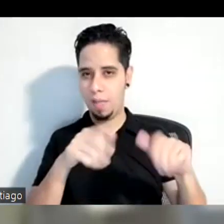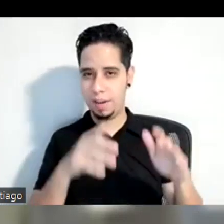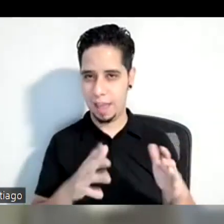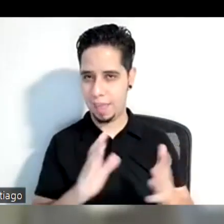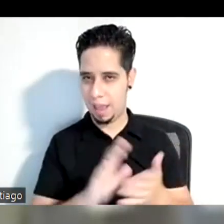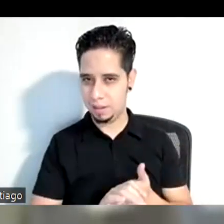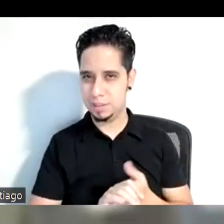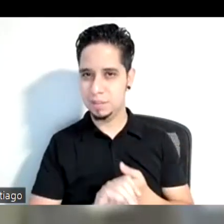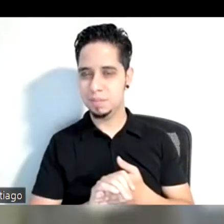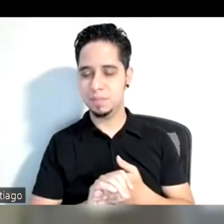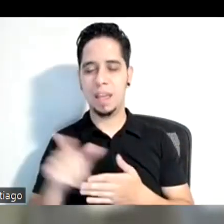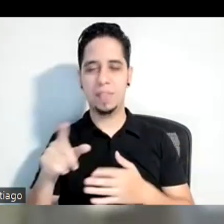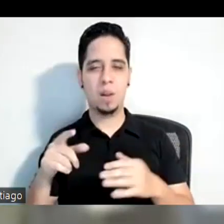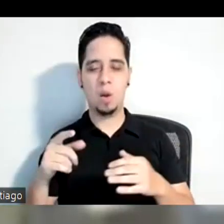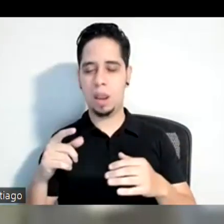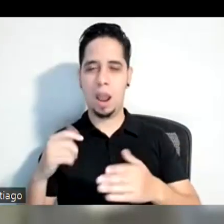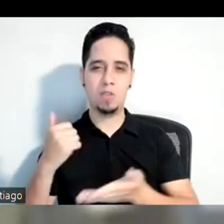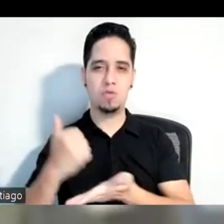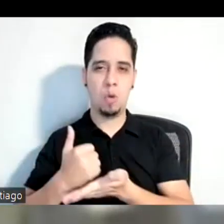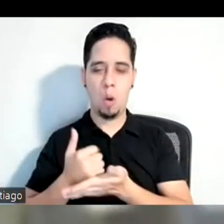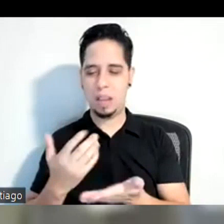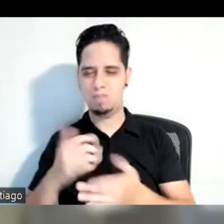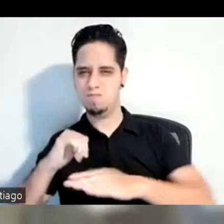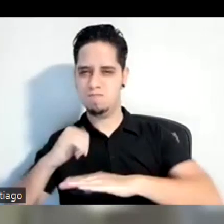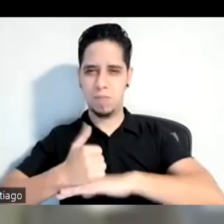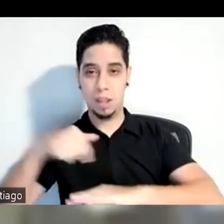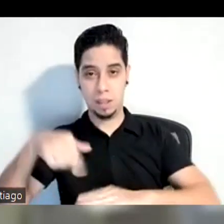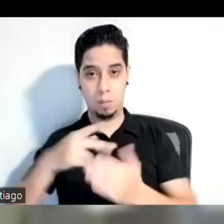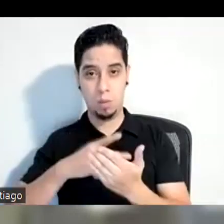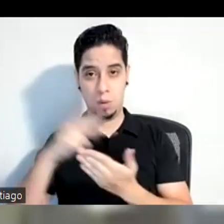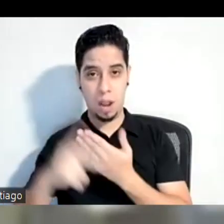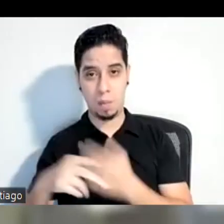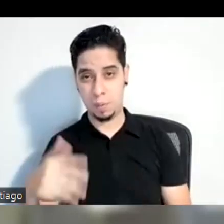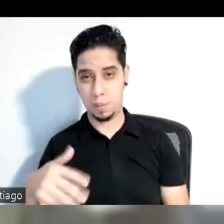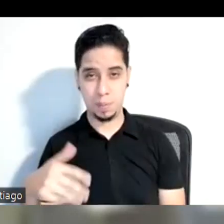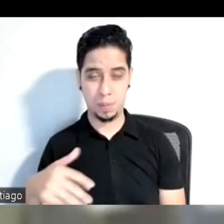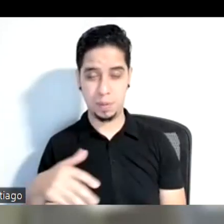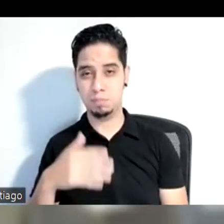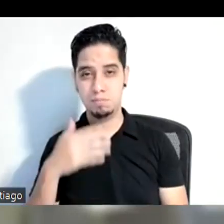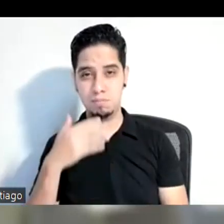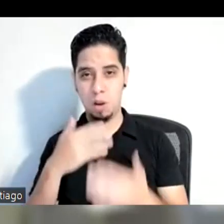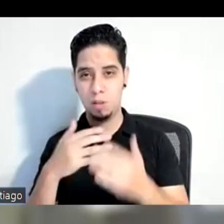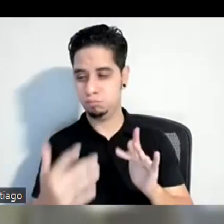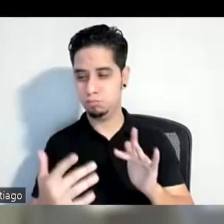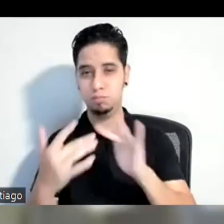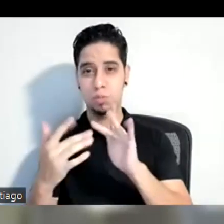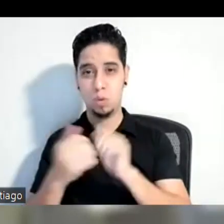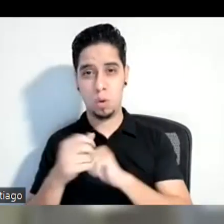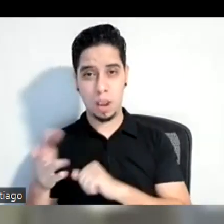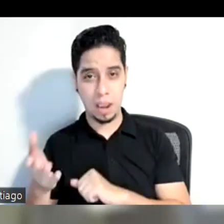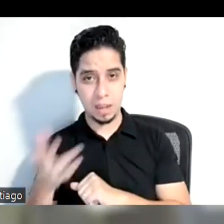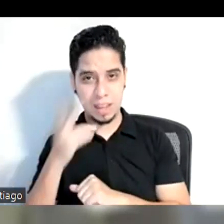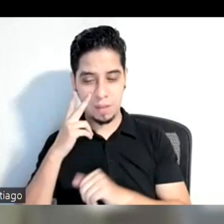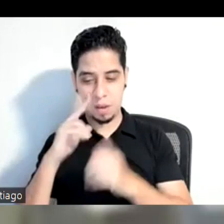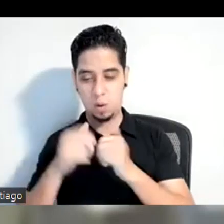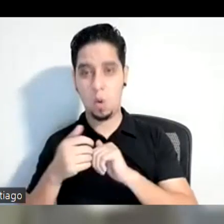es de los gestores de este programa. Y bueno, es importante contactar con él y ver los avances